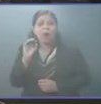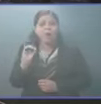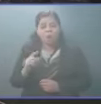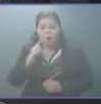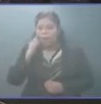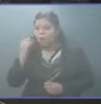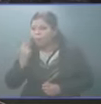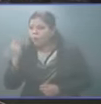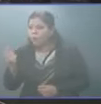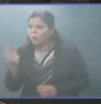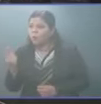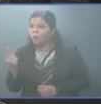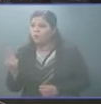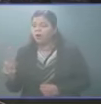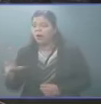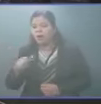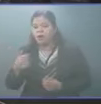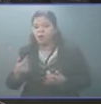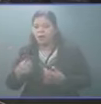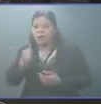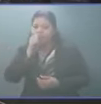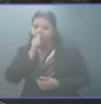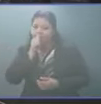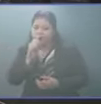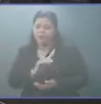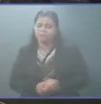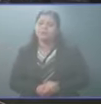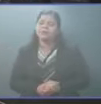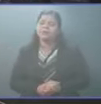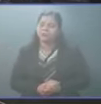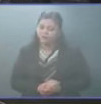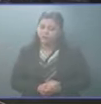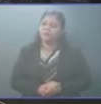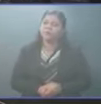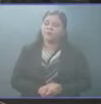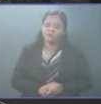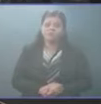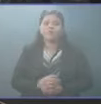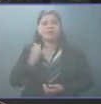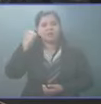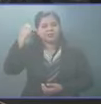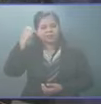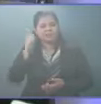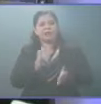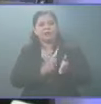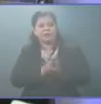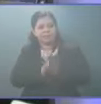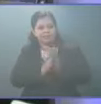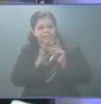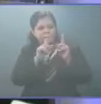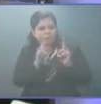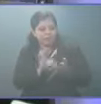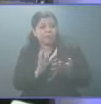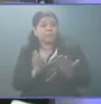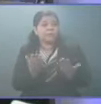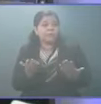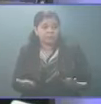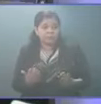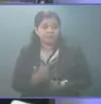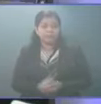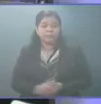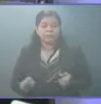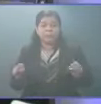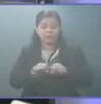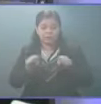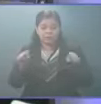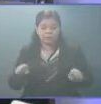buscarlos en lo privado. Mire, fíjese que esa es una pregunta bien interesante. Lo que sucede es que el